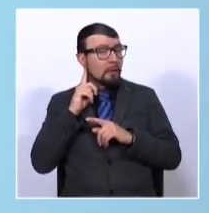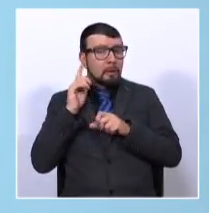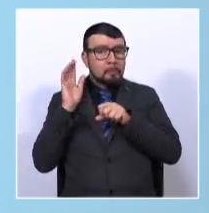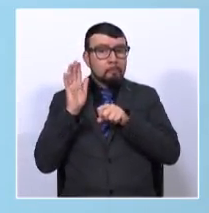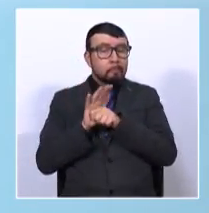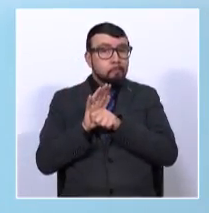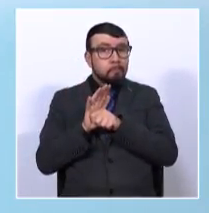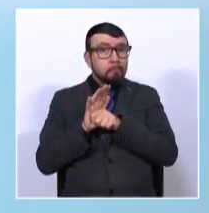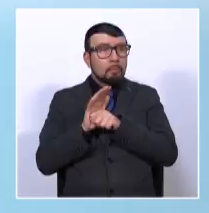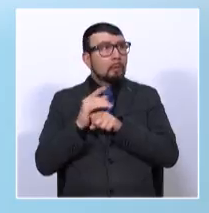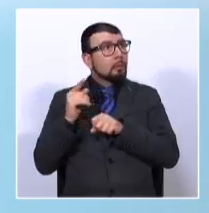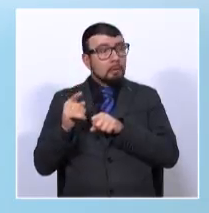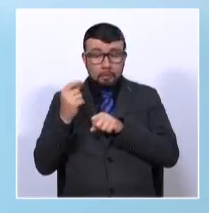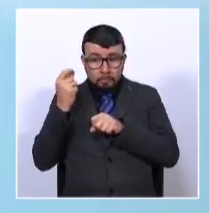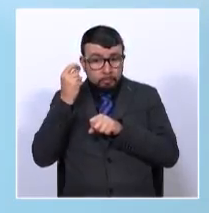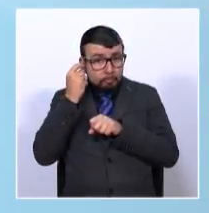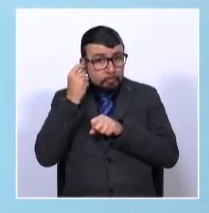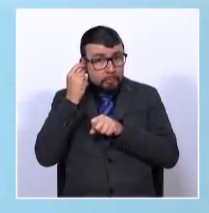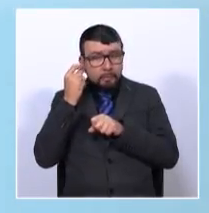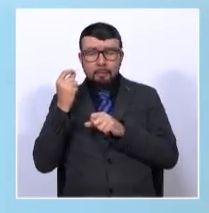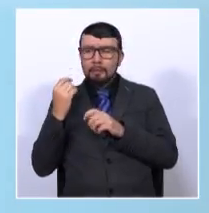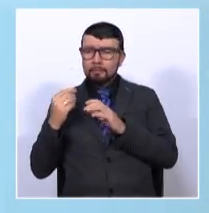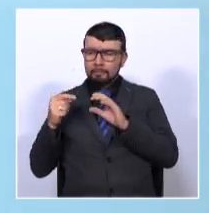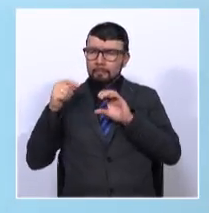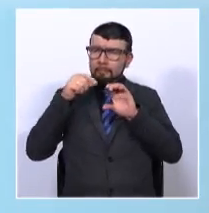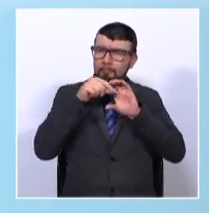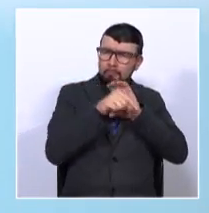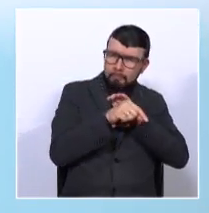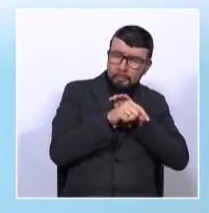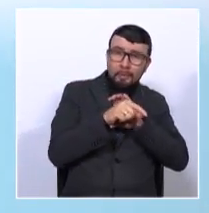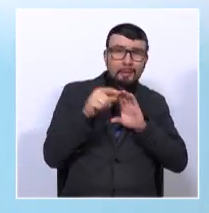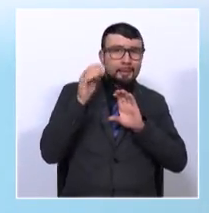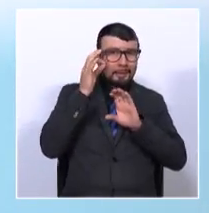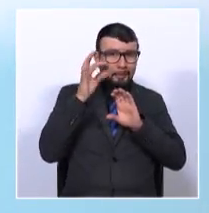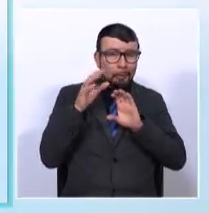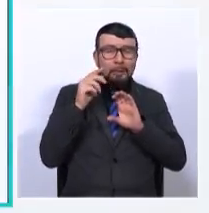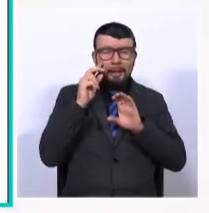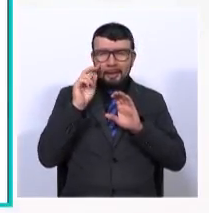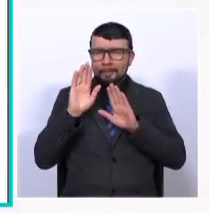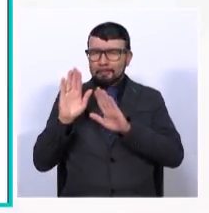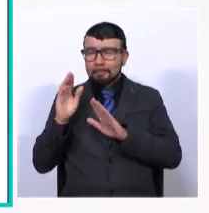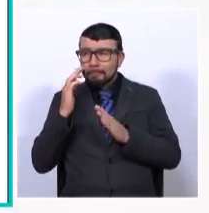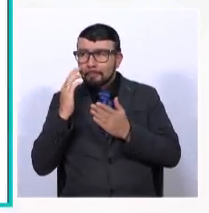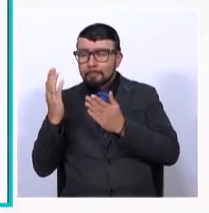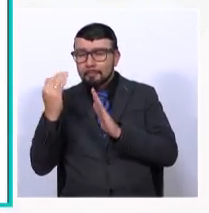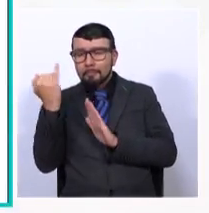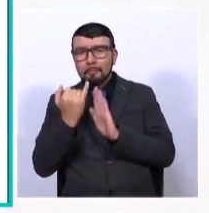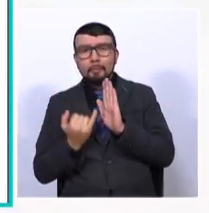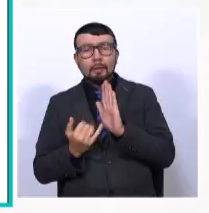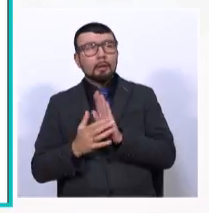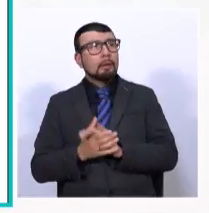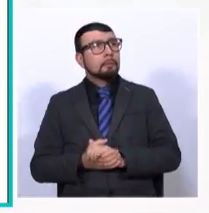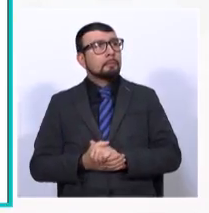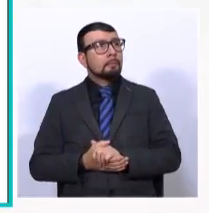estar en esta parte donde les voy a mostrar en la imagen que tengo en el